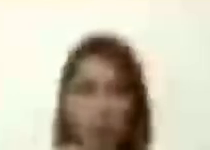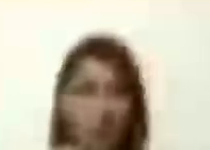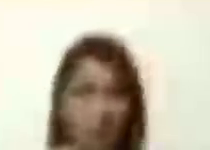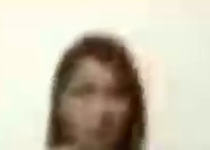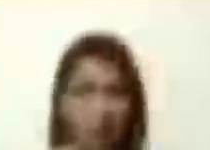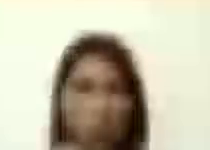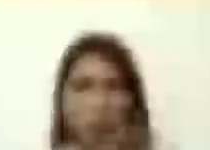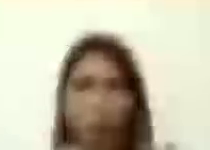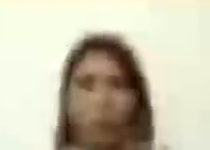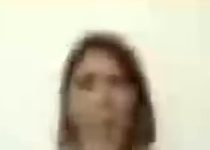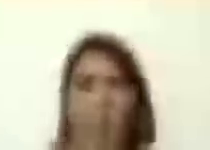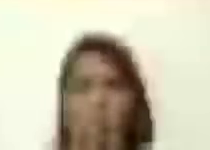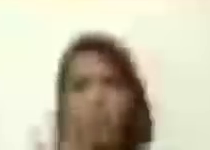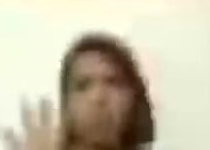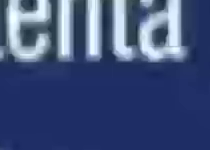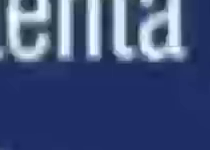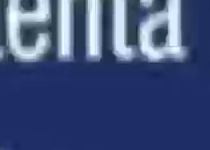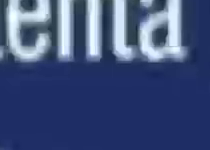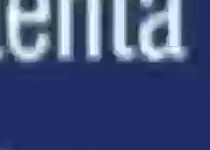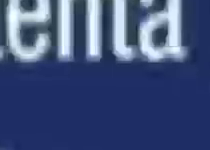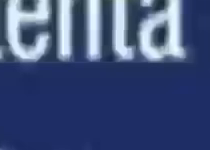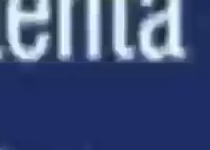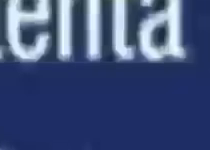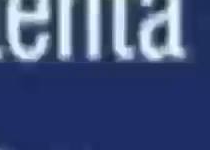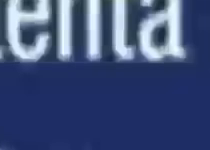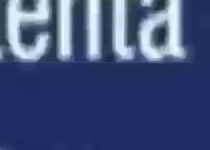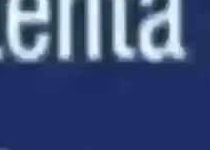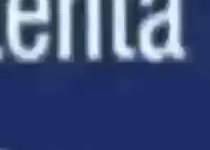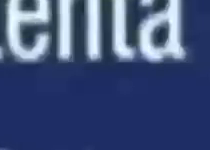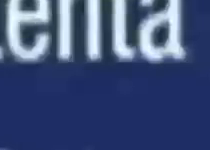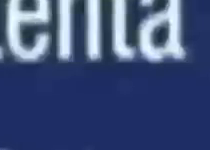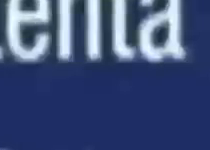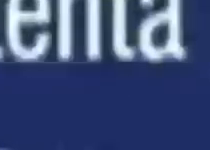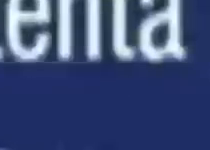presupuesto y endeudamiento de Venezuela ante la Asamblea Nacional.